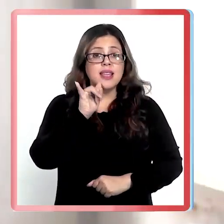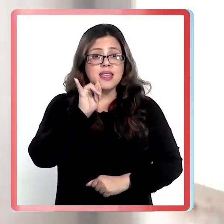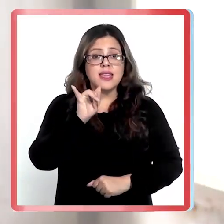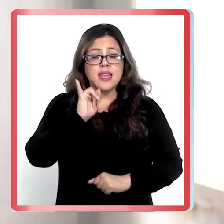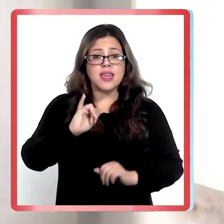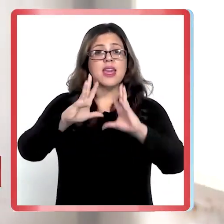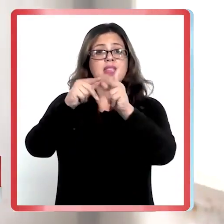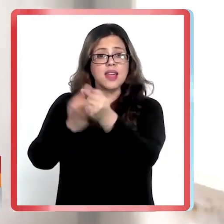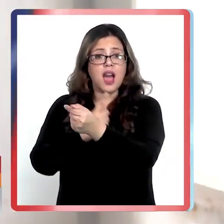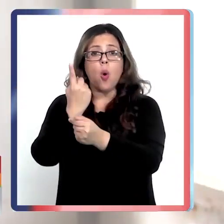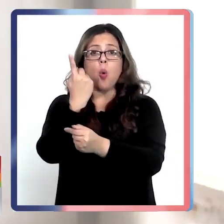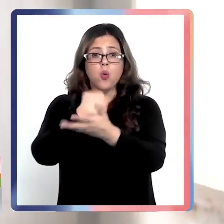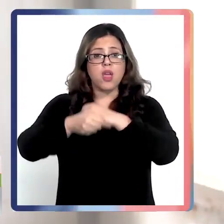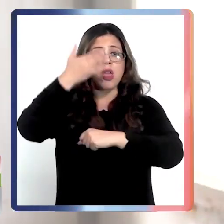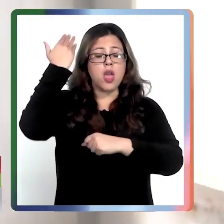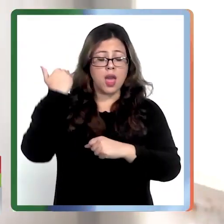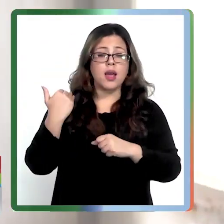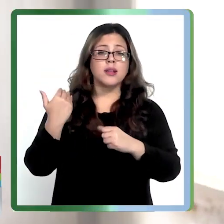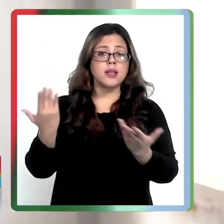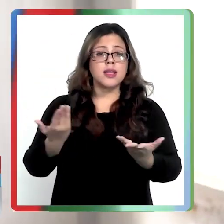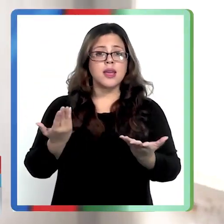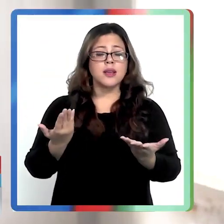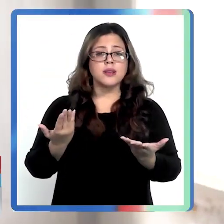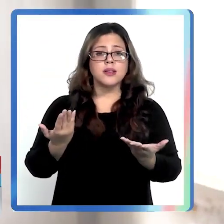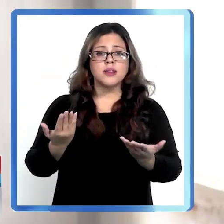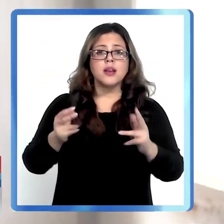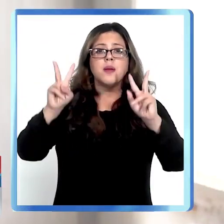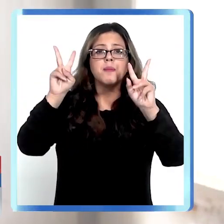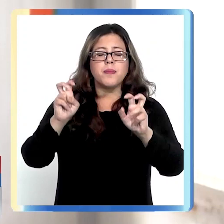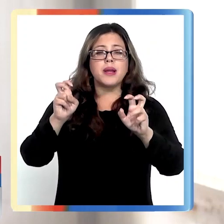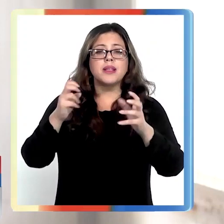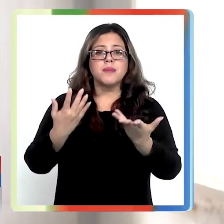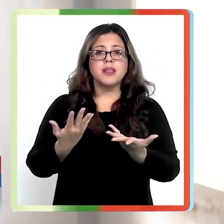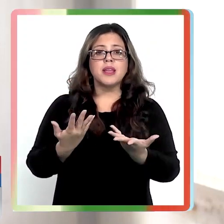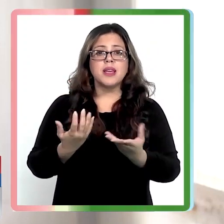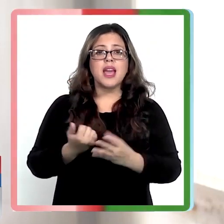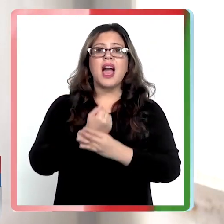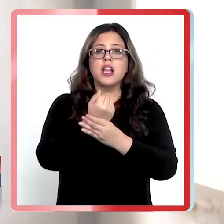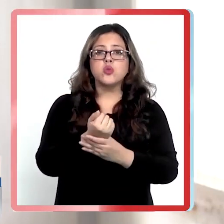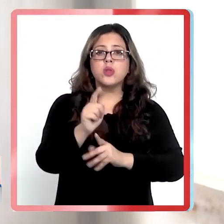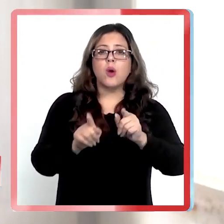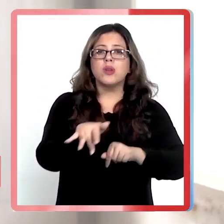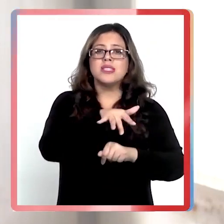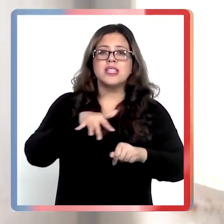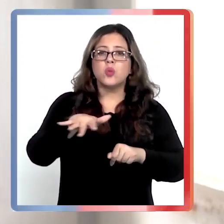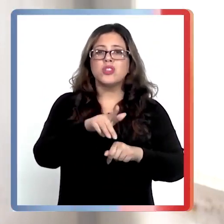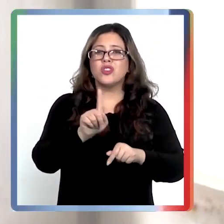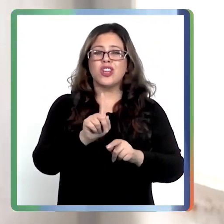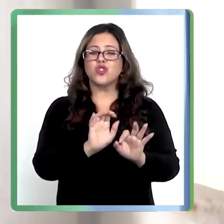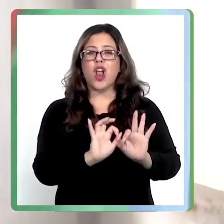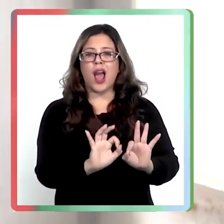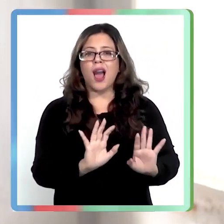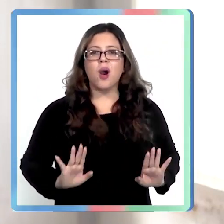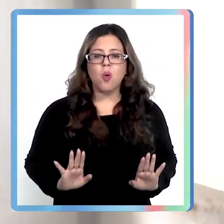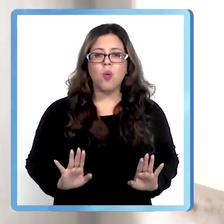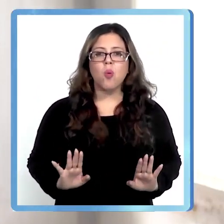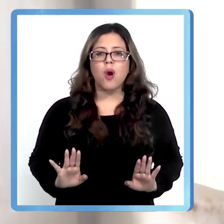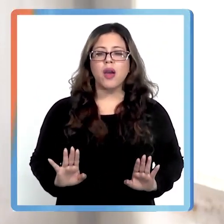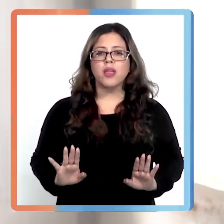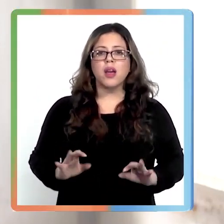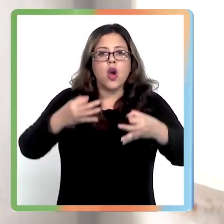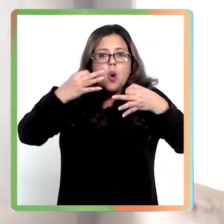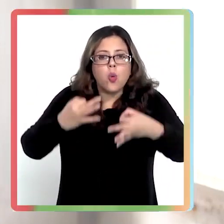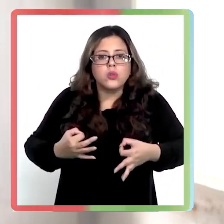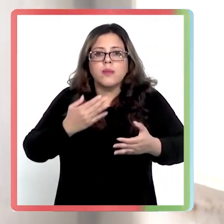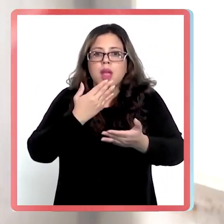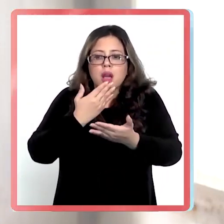de Familia hace más de un año. Para efectos de subsanar ciertas condiciones no adecuadas, en